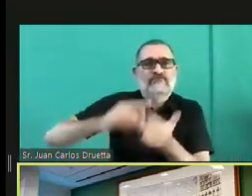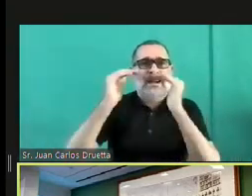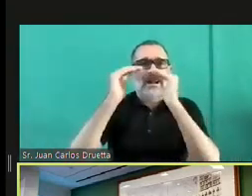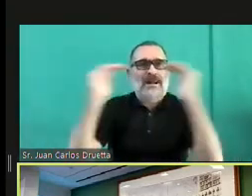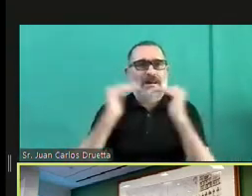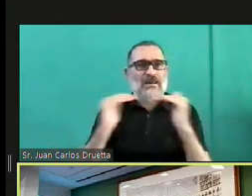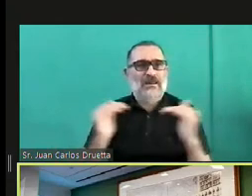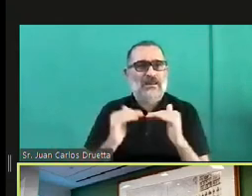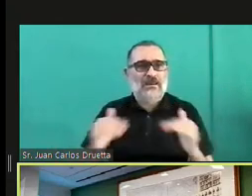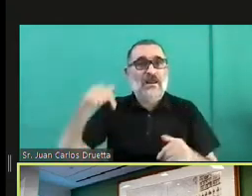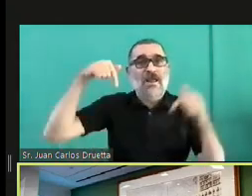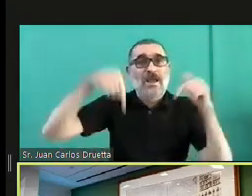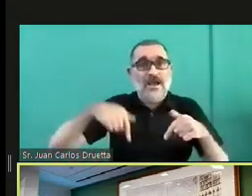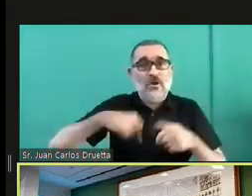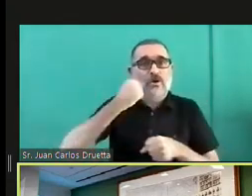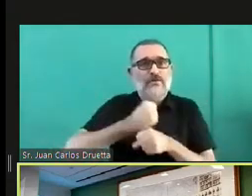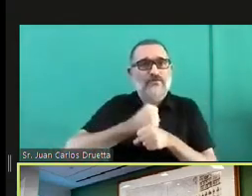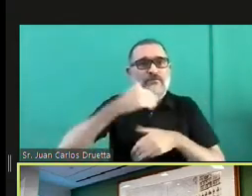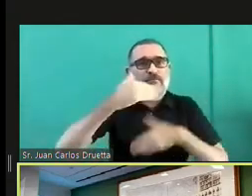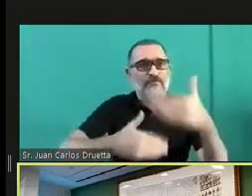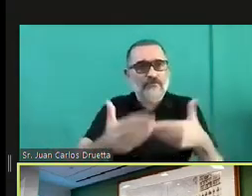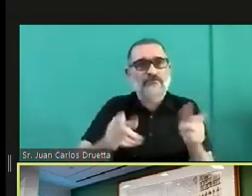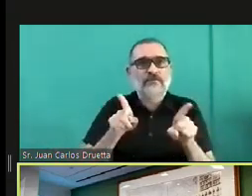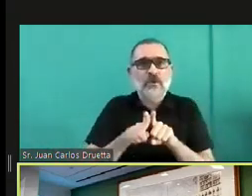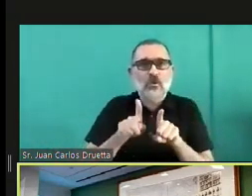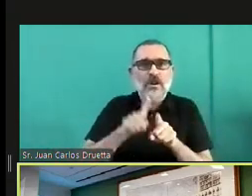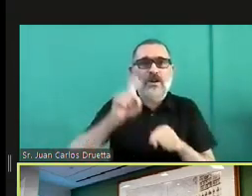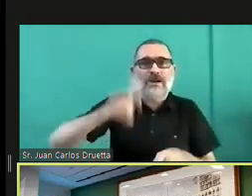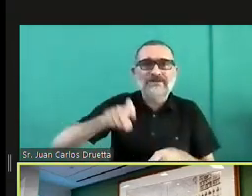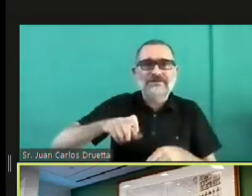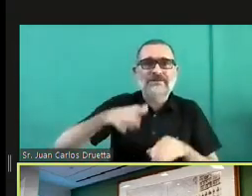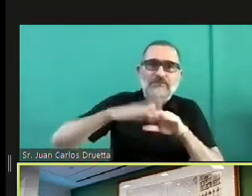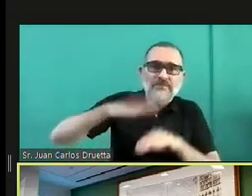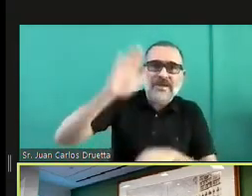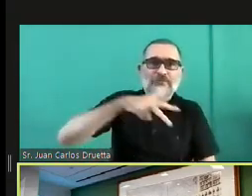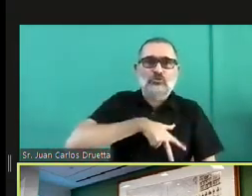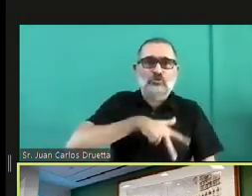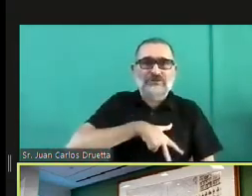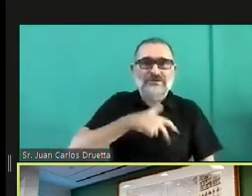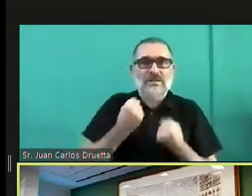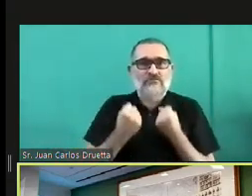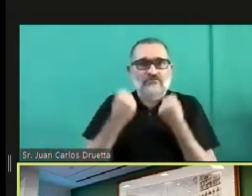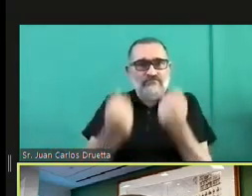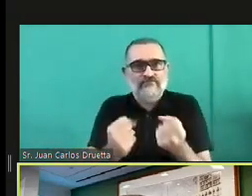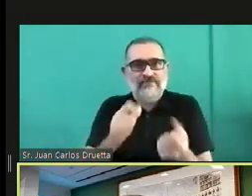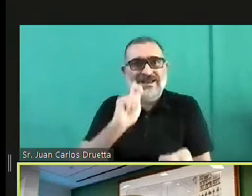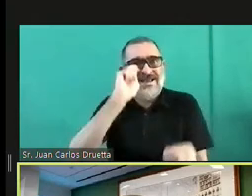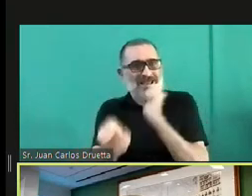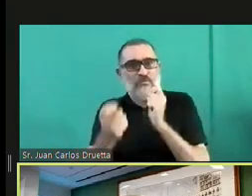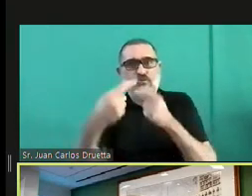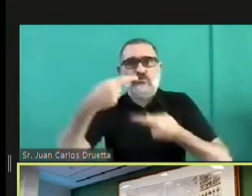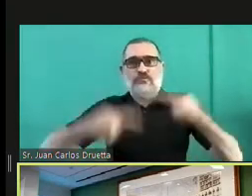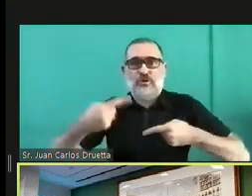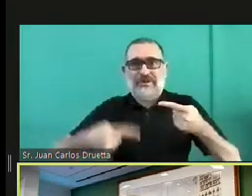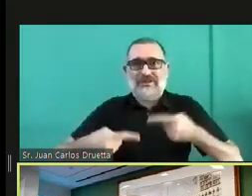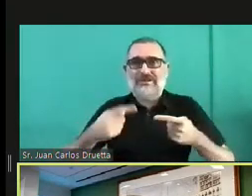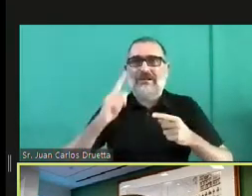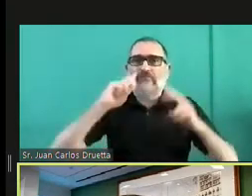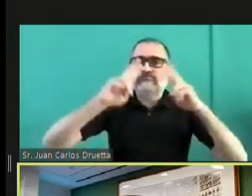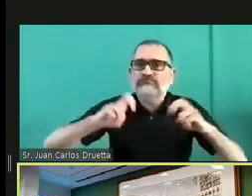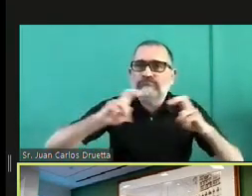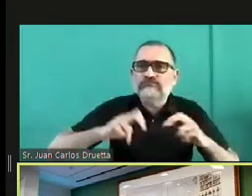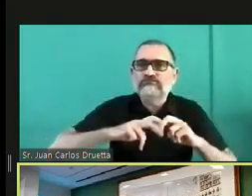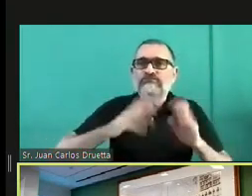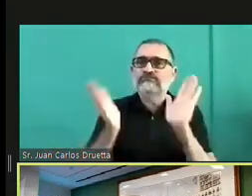de productos dañinos y nosotros queremos revelar estas tácticas de estas